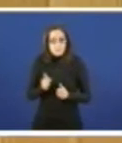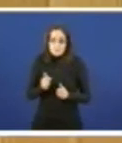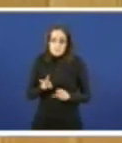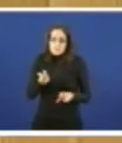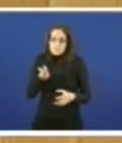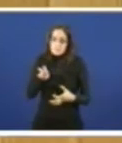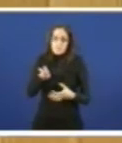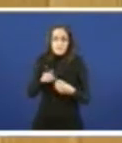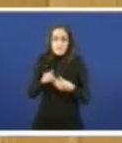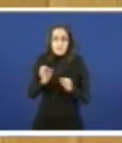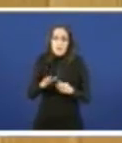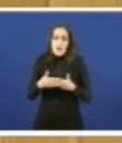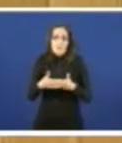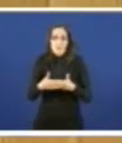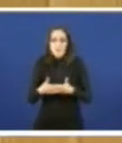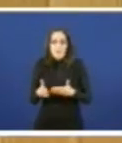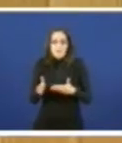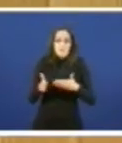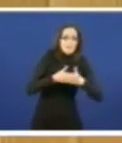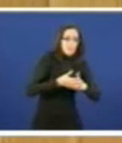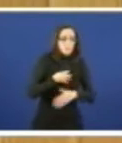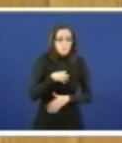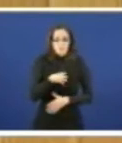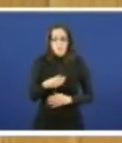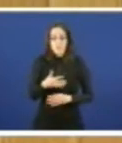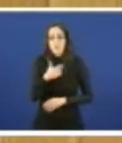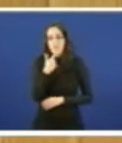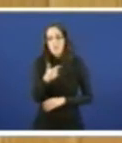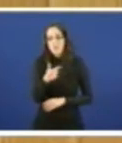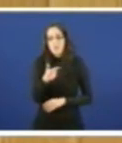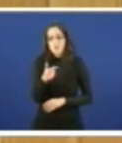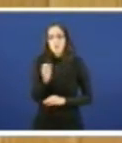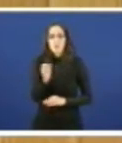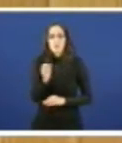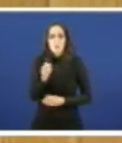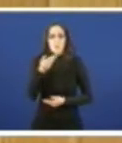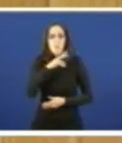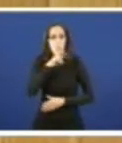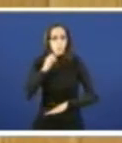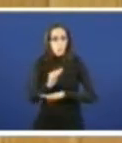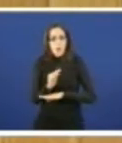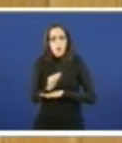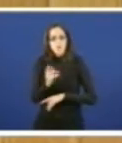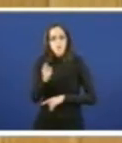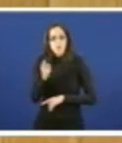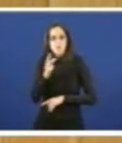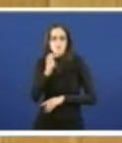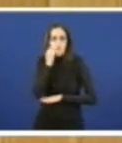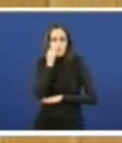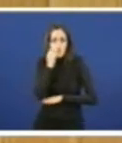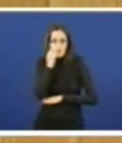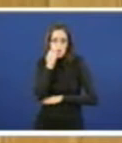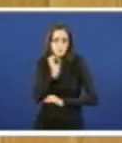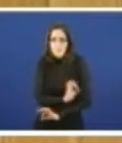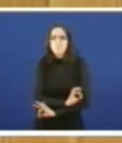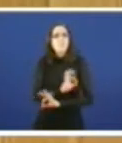de pechar. É certo que o valor inmenso de Rosalía non é discutido por ninguén, pero do mismo modo, moitos